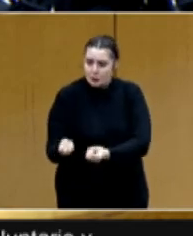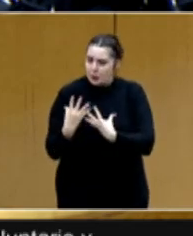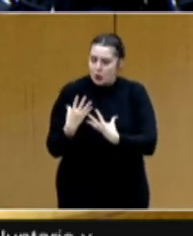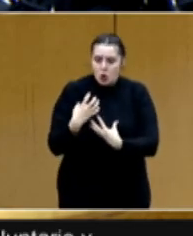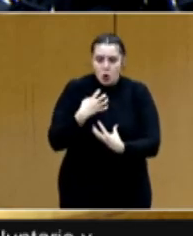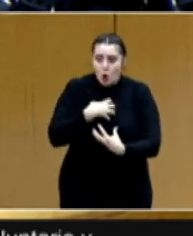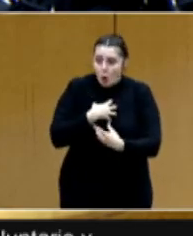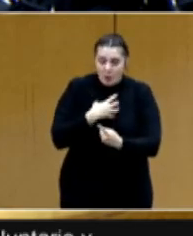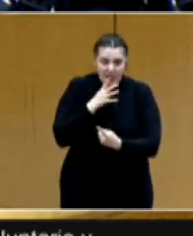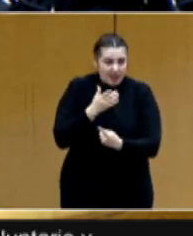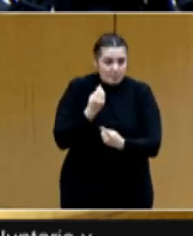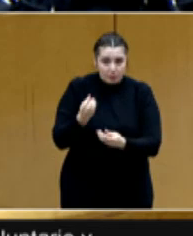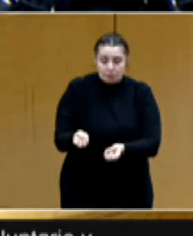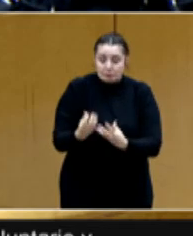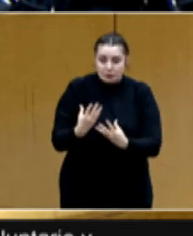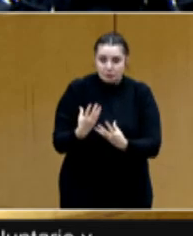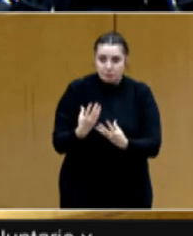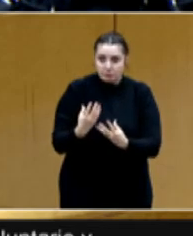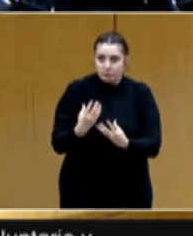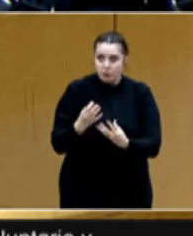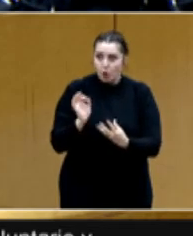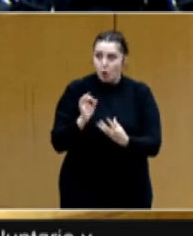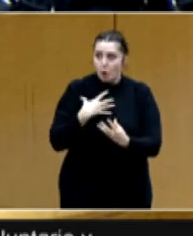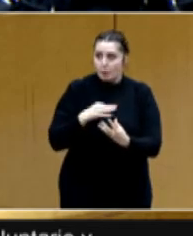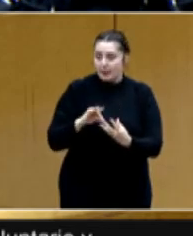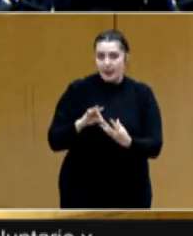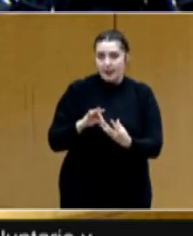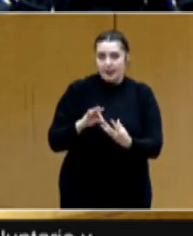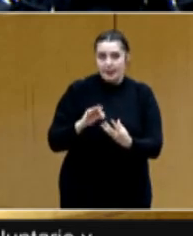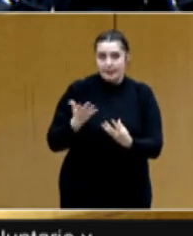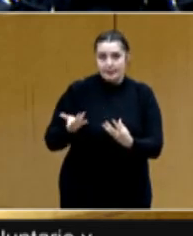modo exteriorizada o este radicalmente quebrada